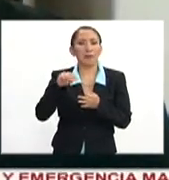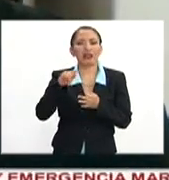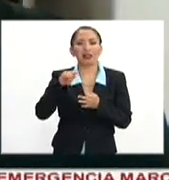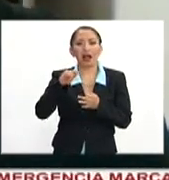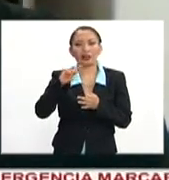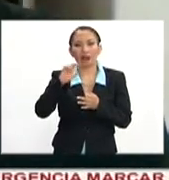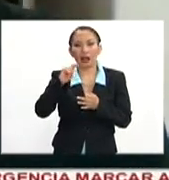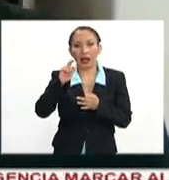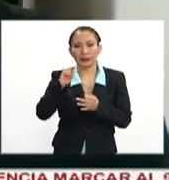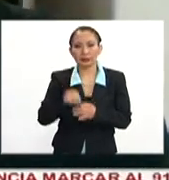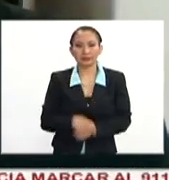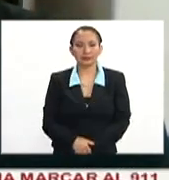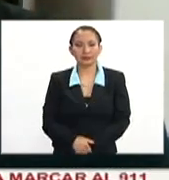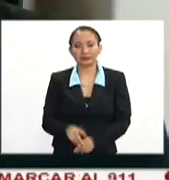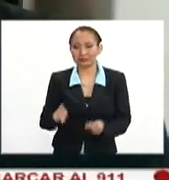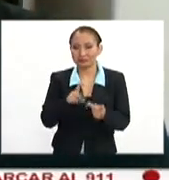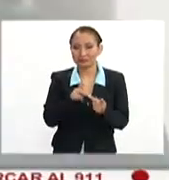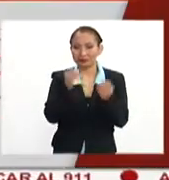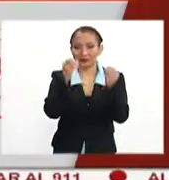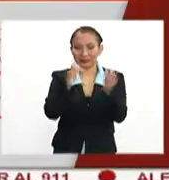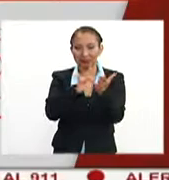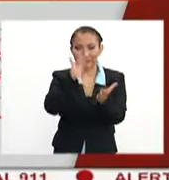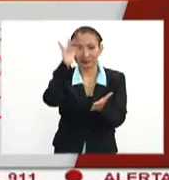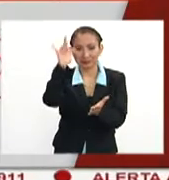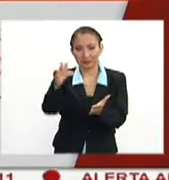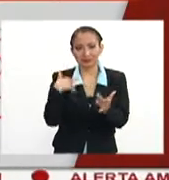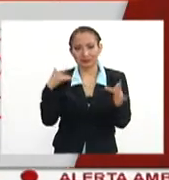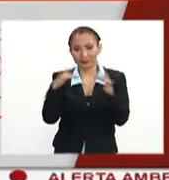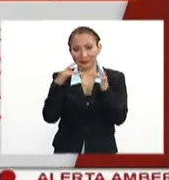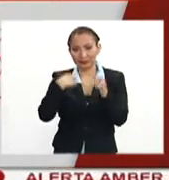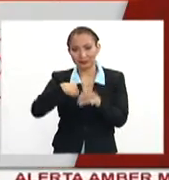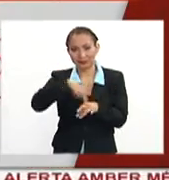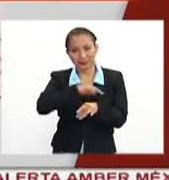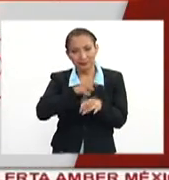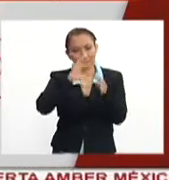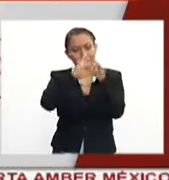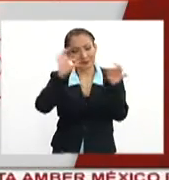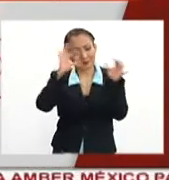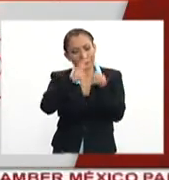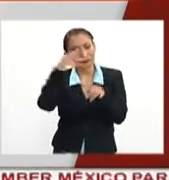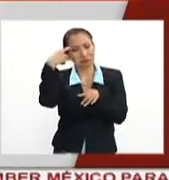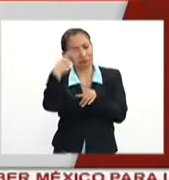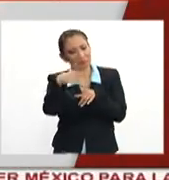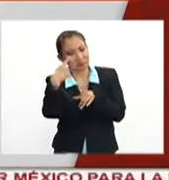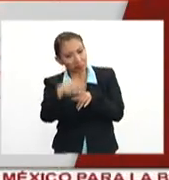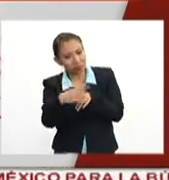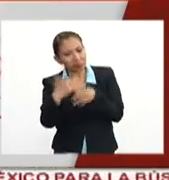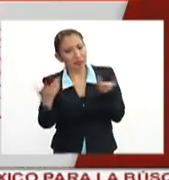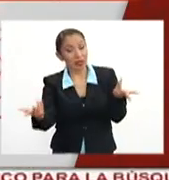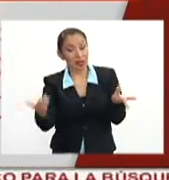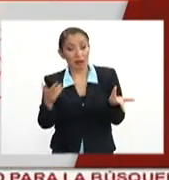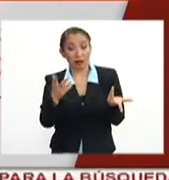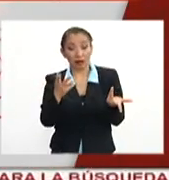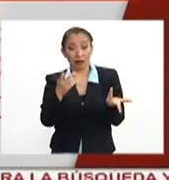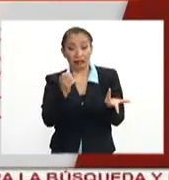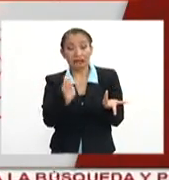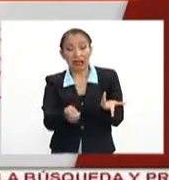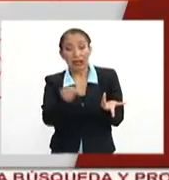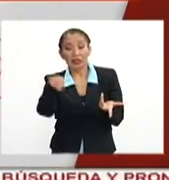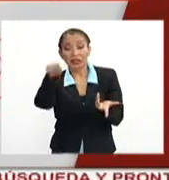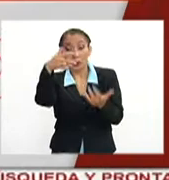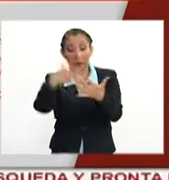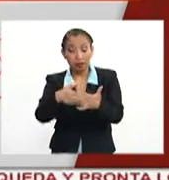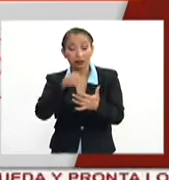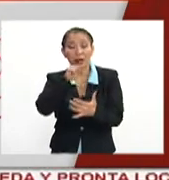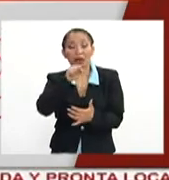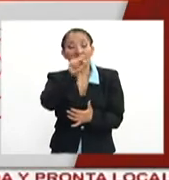Matatlán. Perfecto, pues muchísimas gracias por estar con nosotros y contarnos pues no solamente lo que significa tu